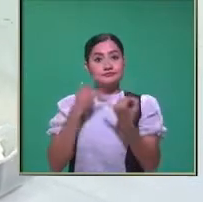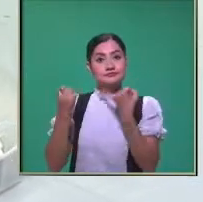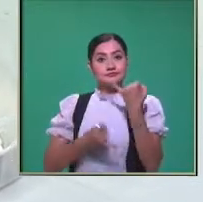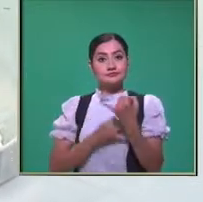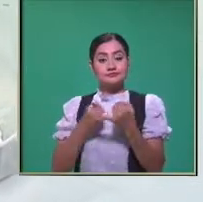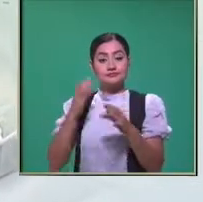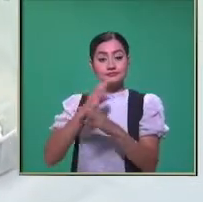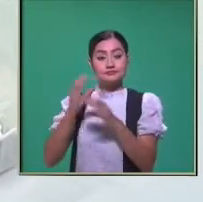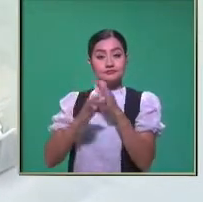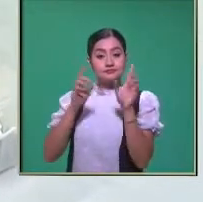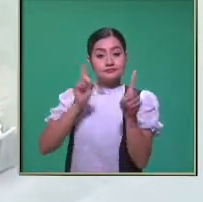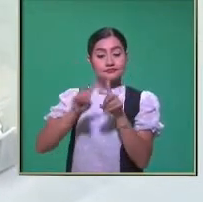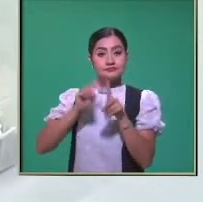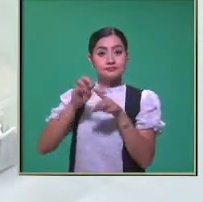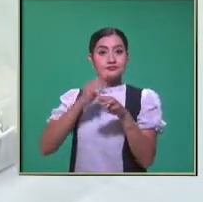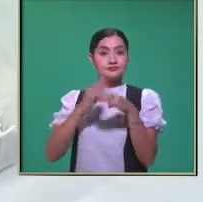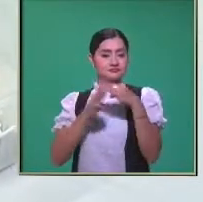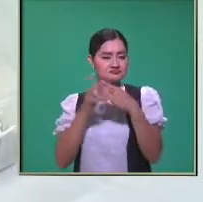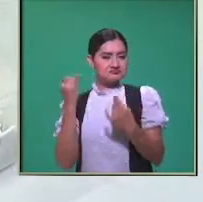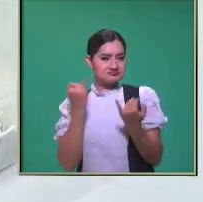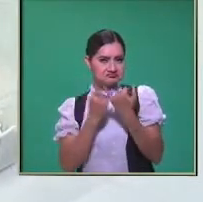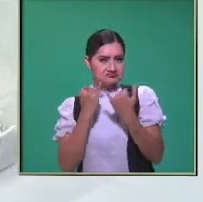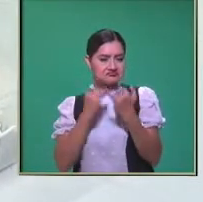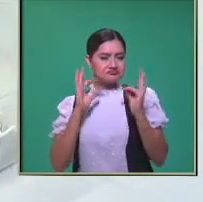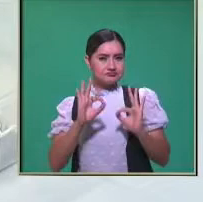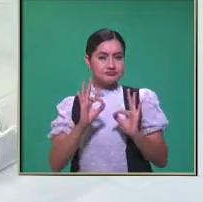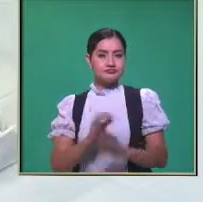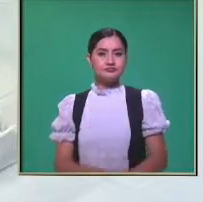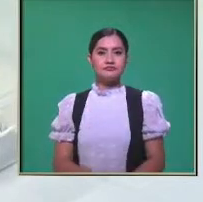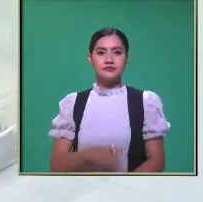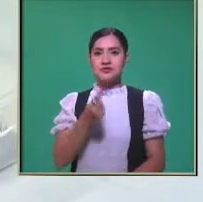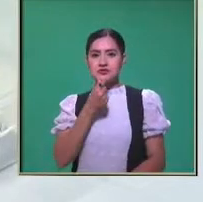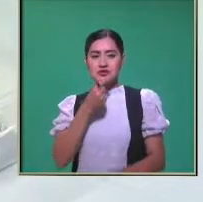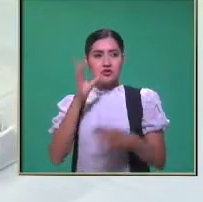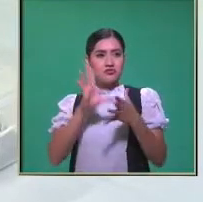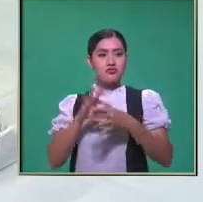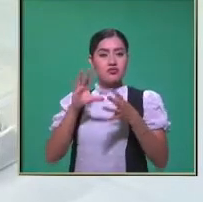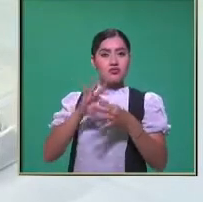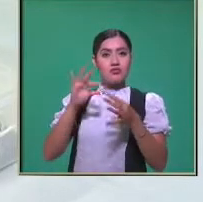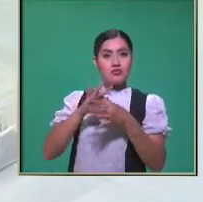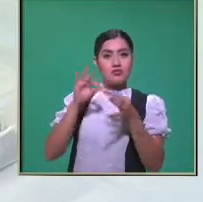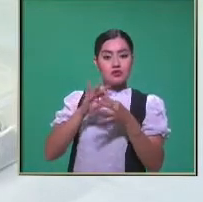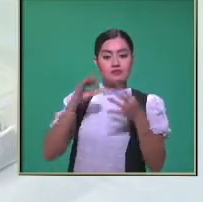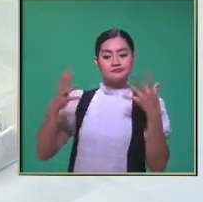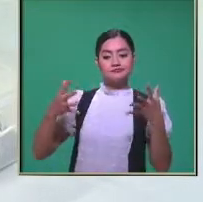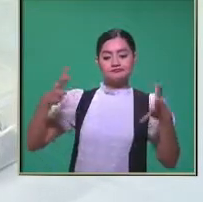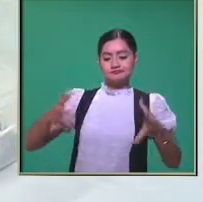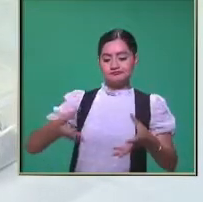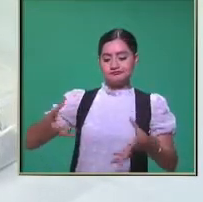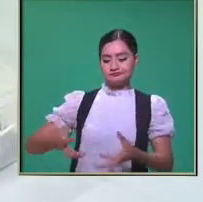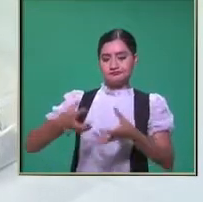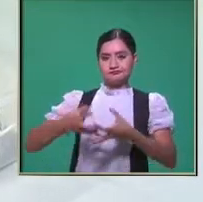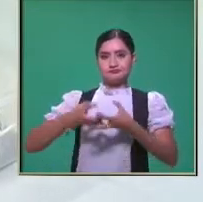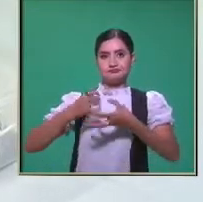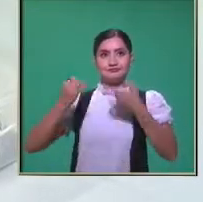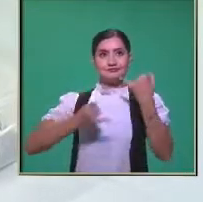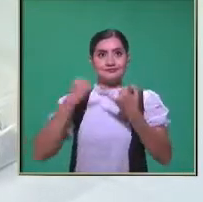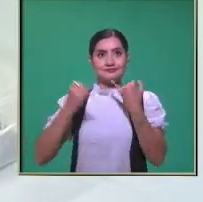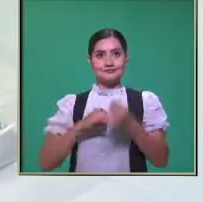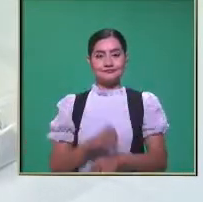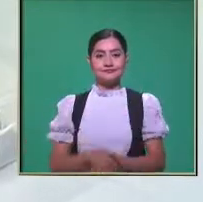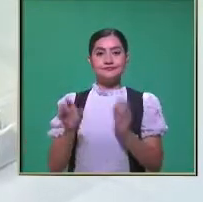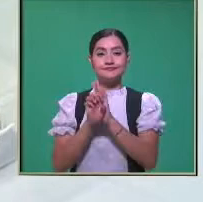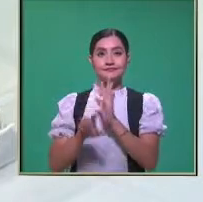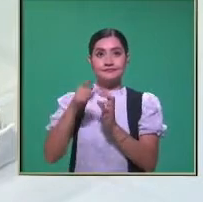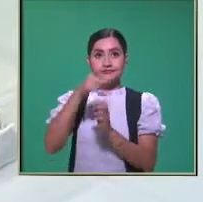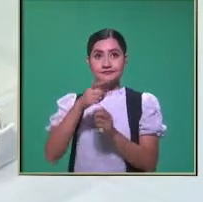cosas, los materiales, y ya el niño decide cómo hacerle. Por ejemplo, aquí traemos un objeto pequeñito